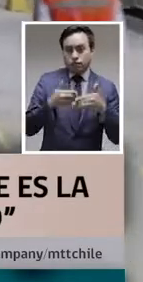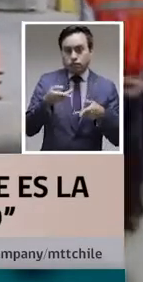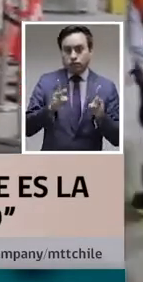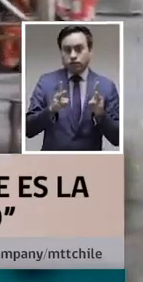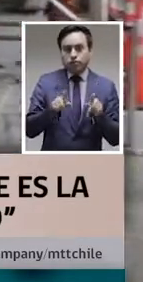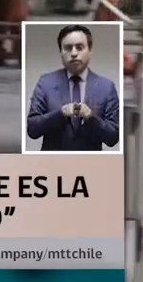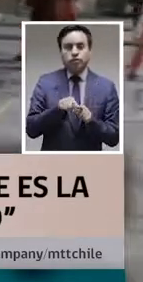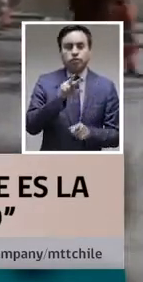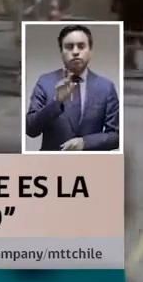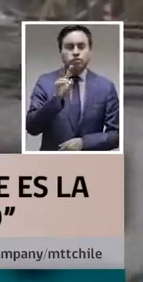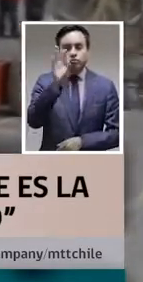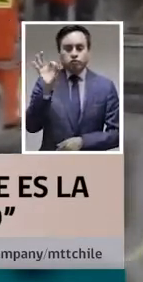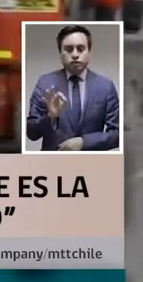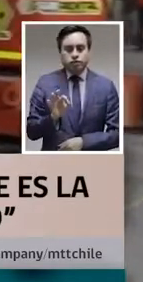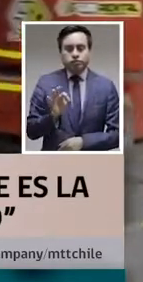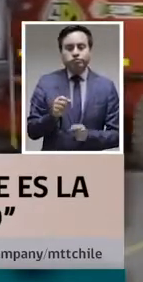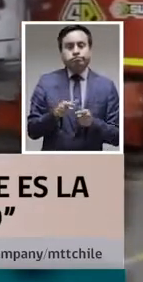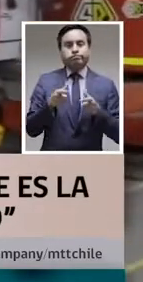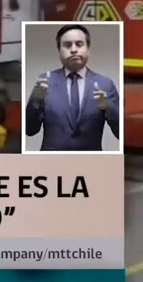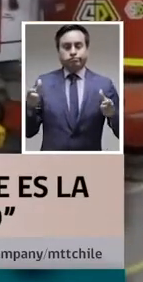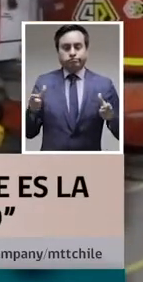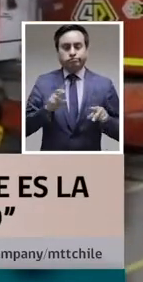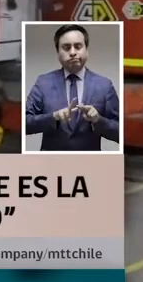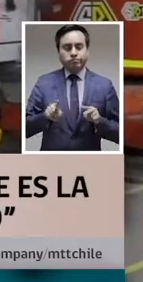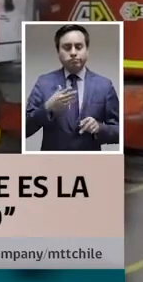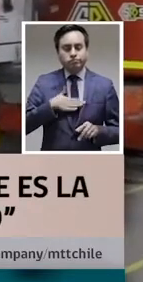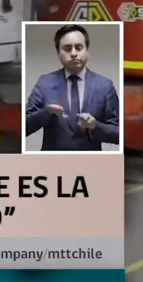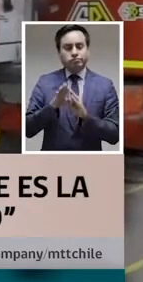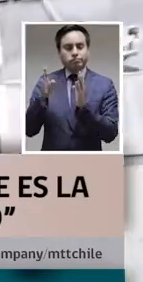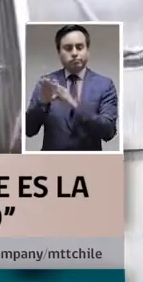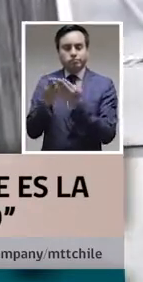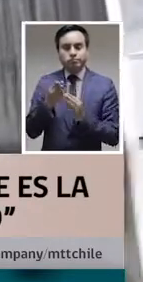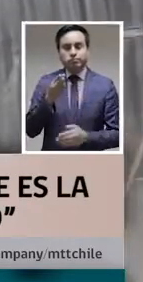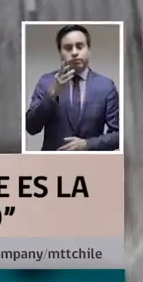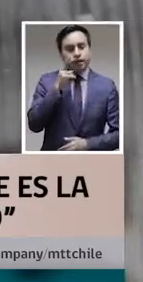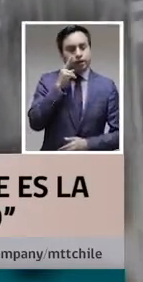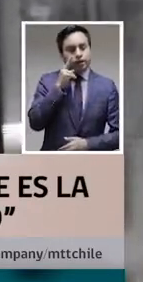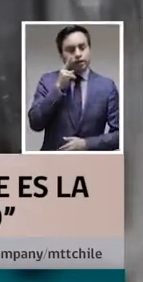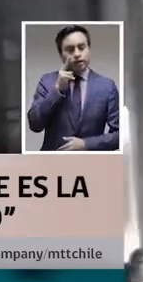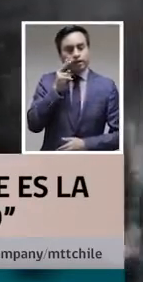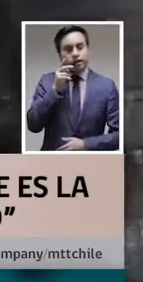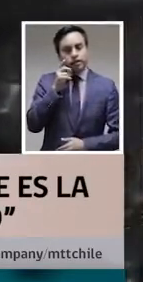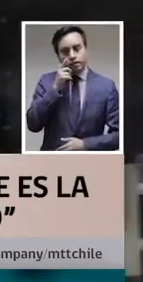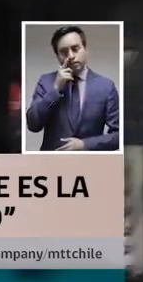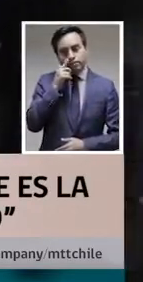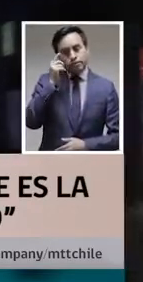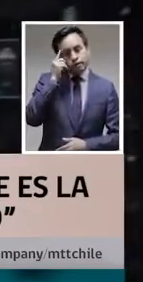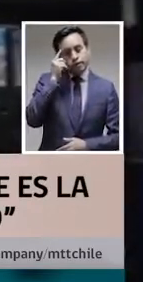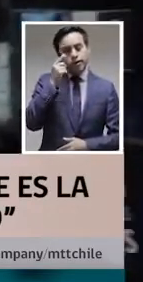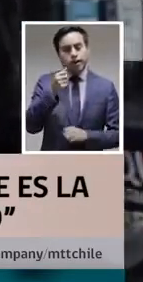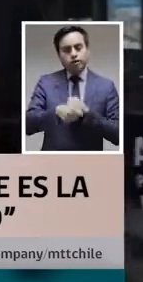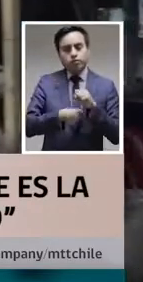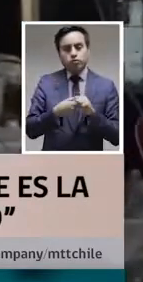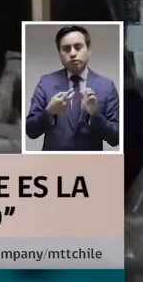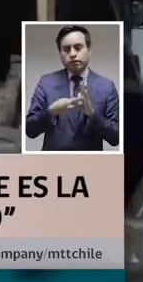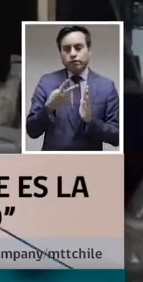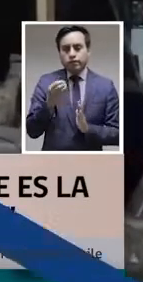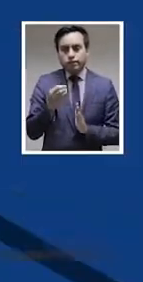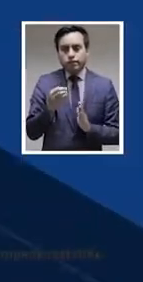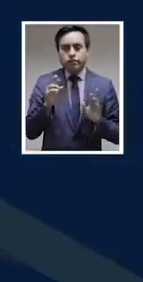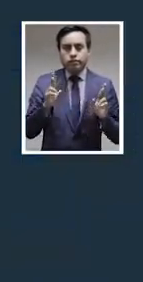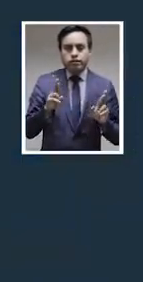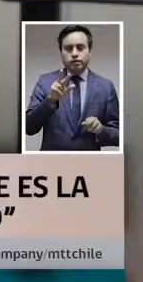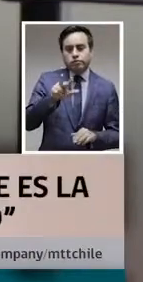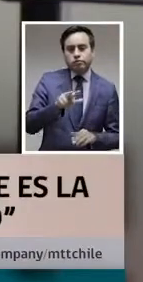un 82% de la red. En abril de 2020, esperamos llegar a